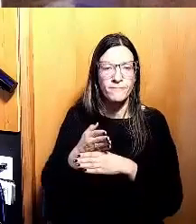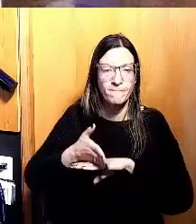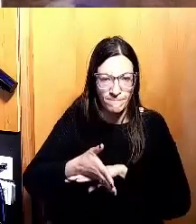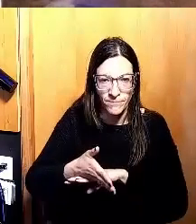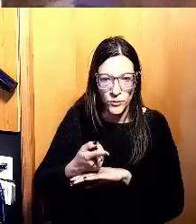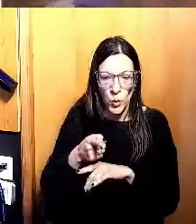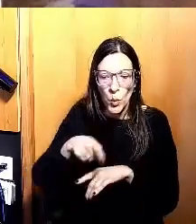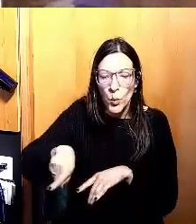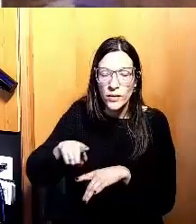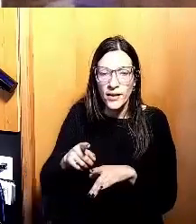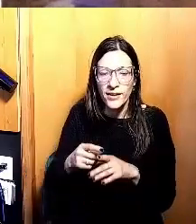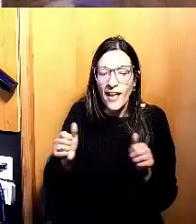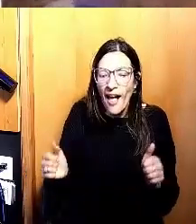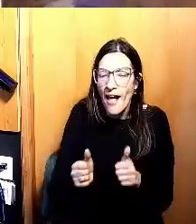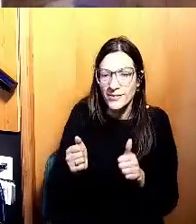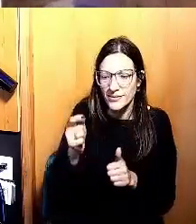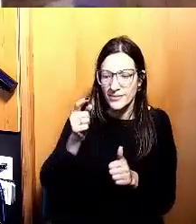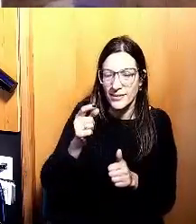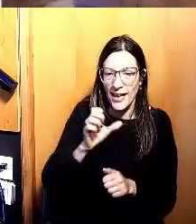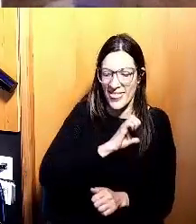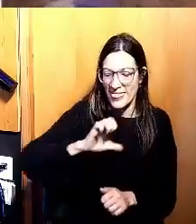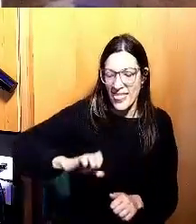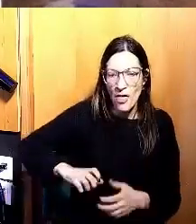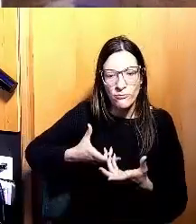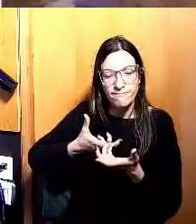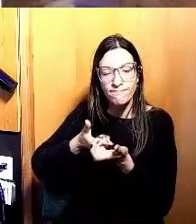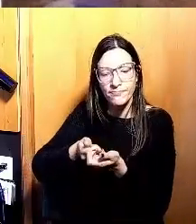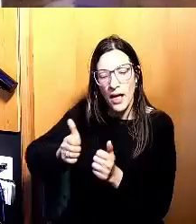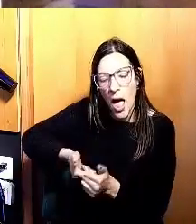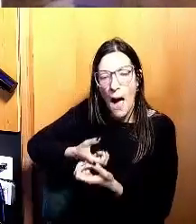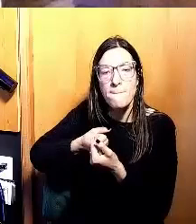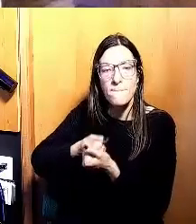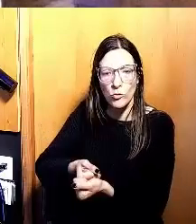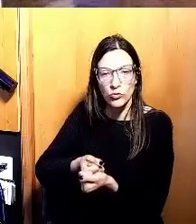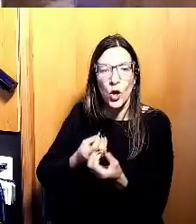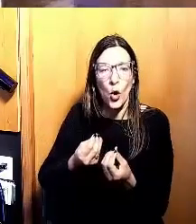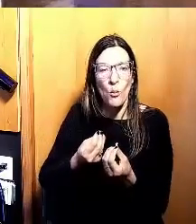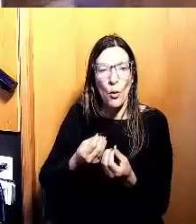¿cómo activás los dispositivos del Estado a través de la incidencia con este tipo de proyectos?